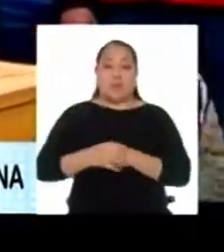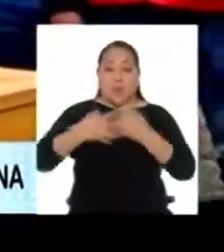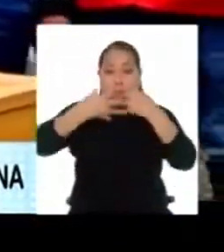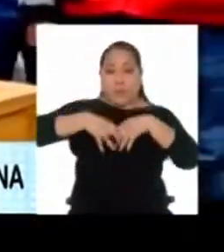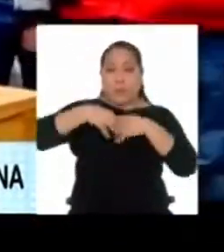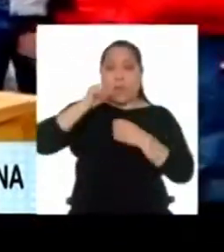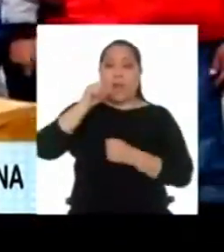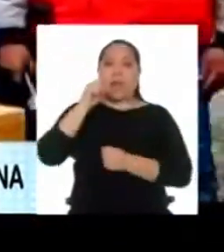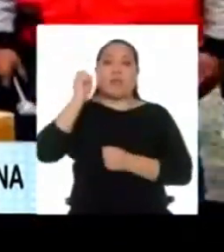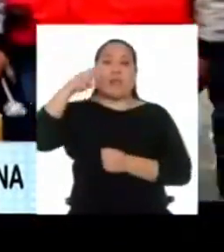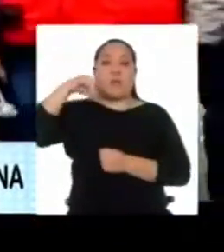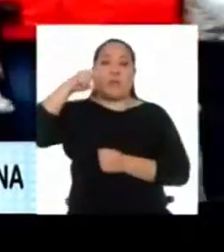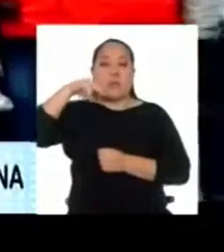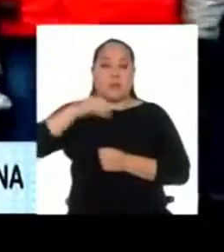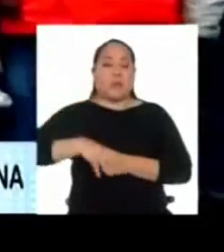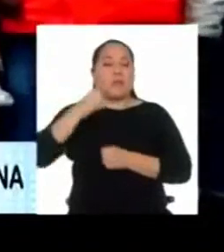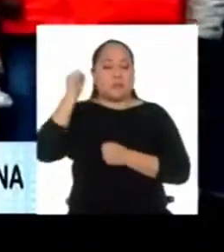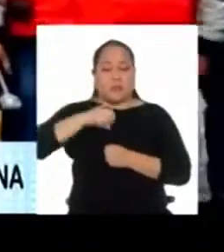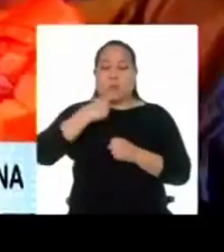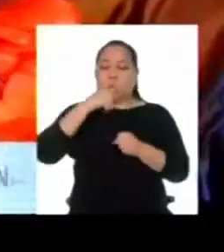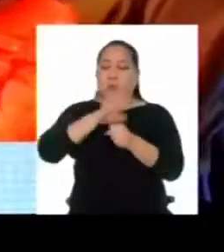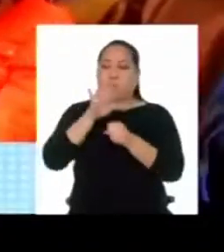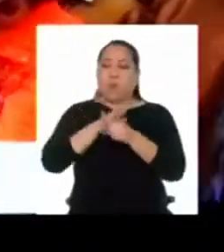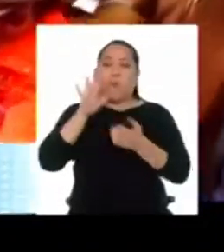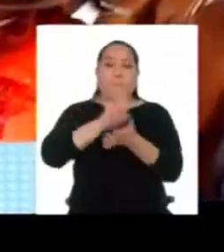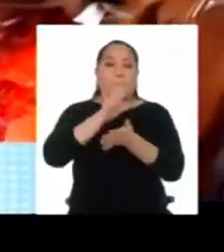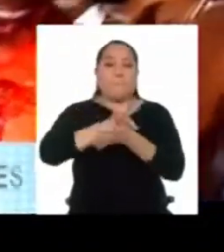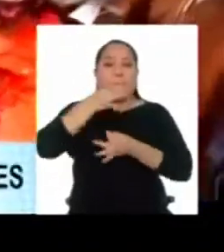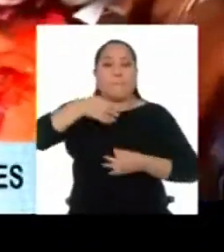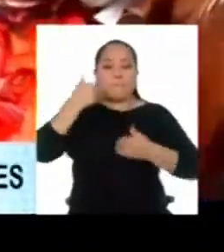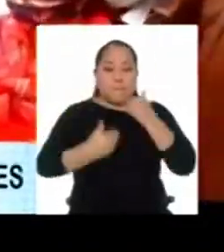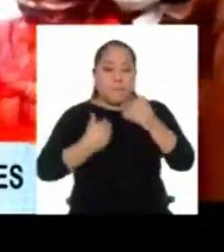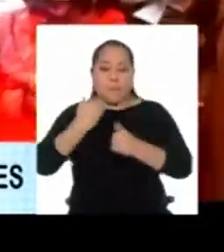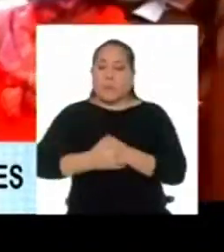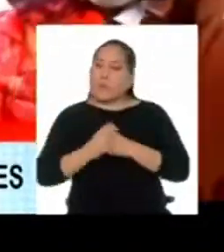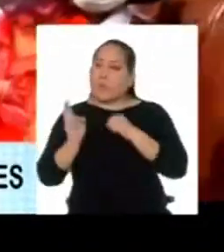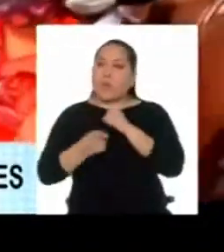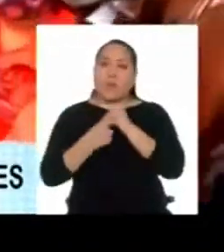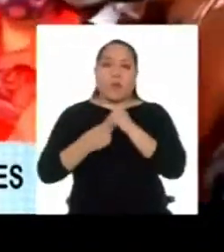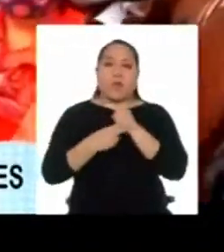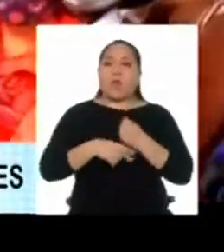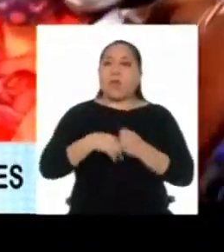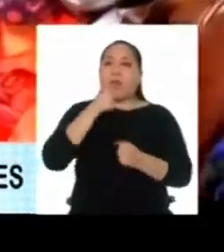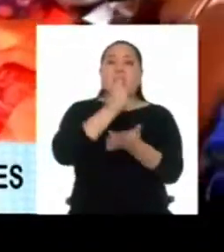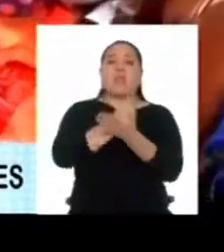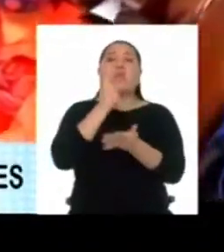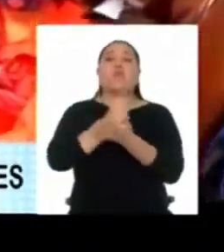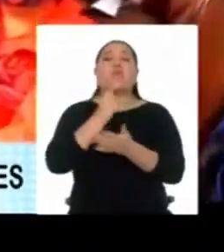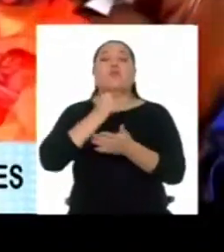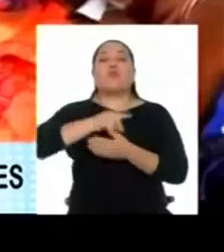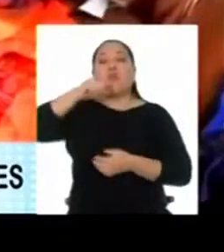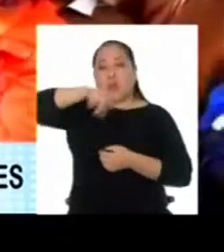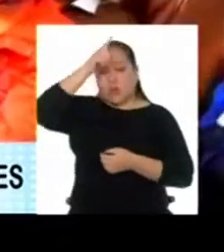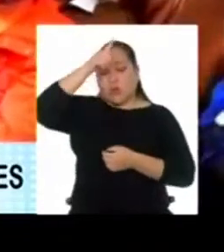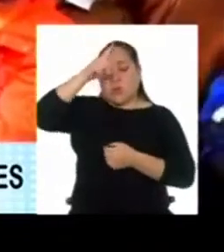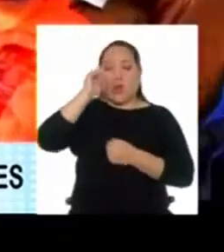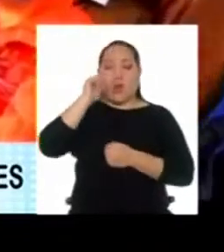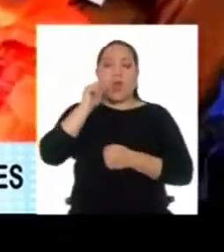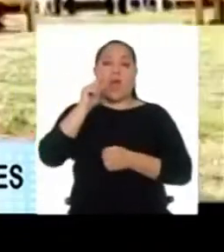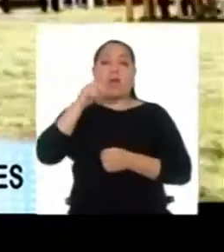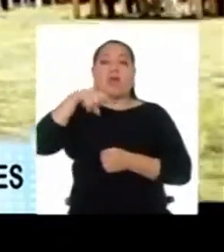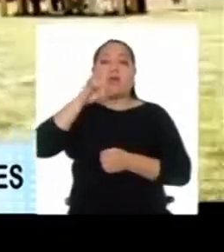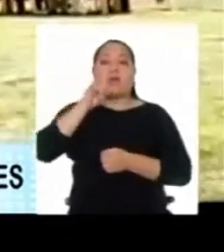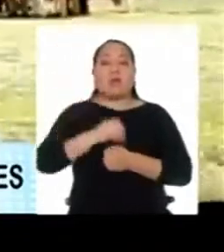se comprometió a realizar los trámites legales para que se archiven las denuncias contra los dirigentes de Aquia y Puerto